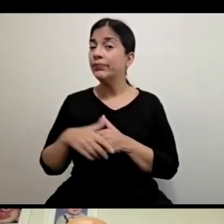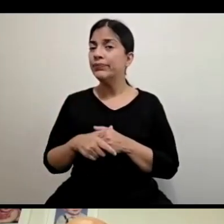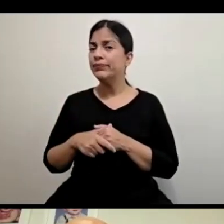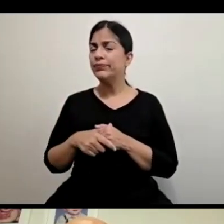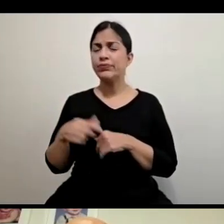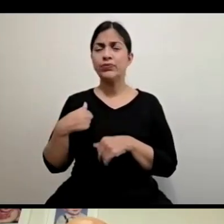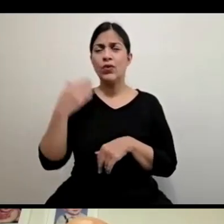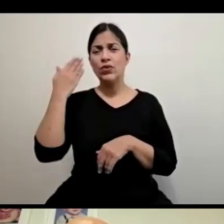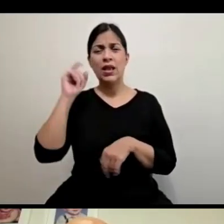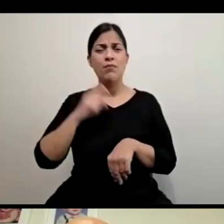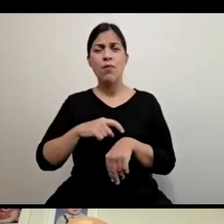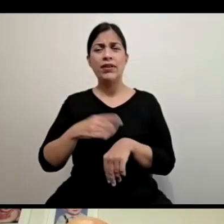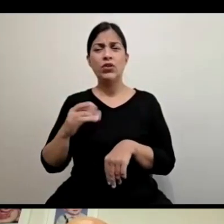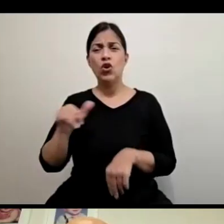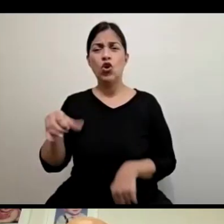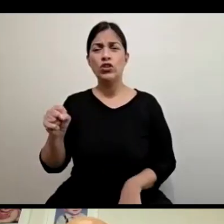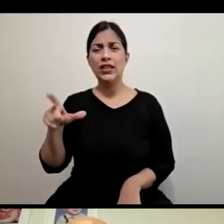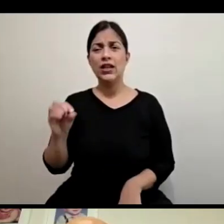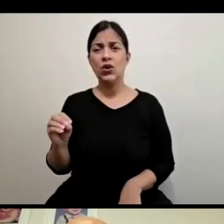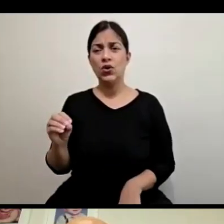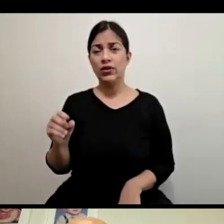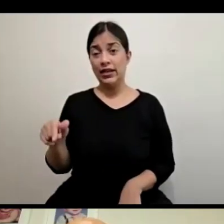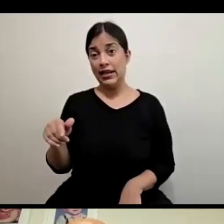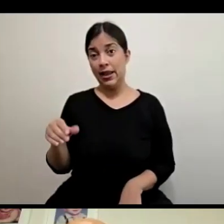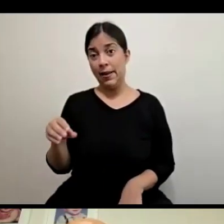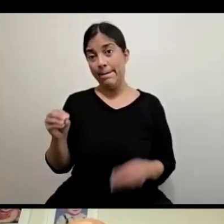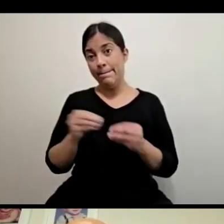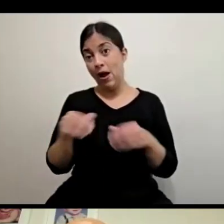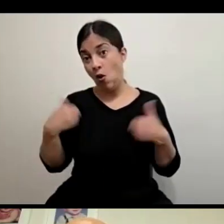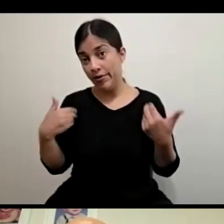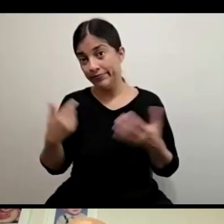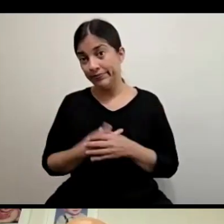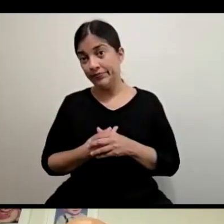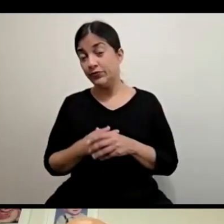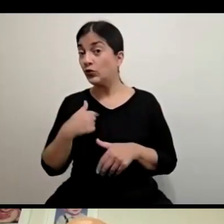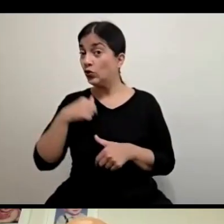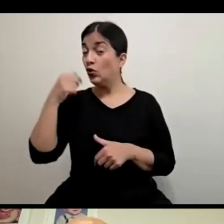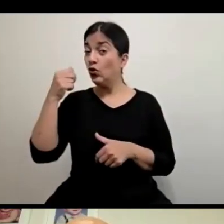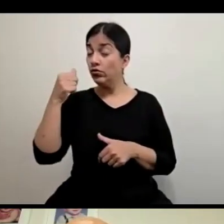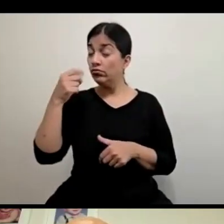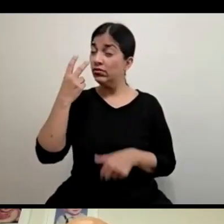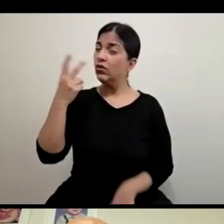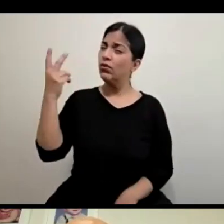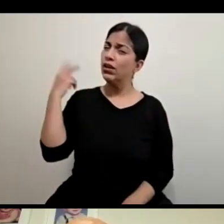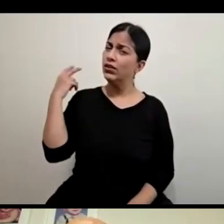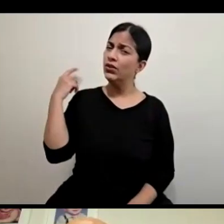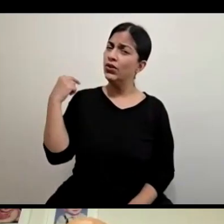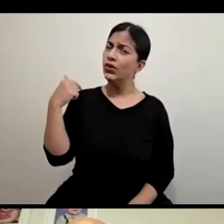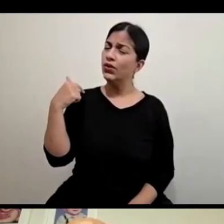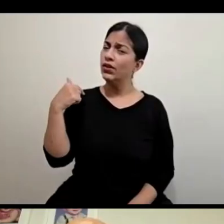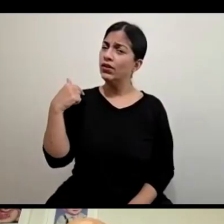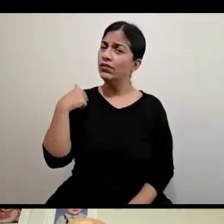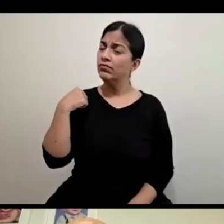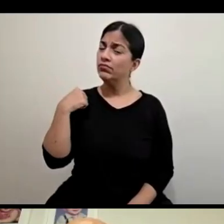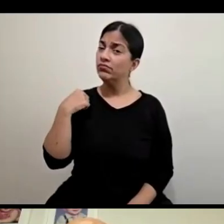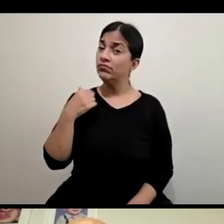el momento de José, lo que es el menor de los 3, pero yo recuerdo que cuando me tocó a mí, así yo